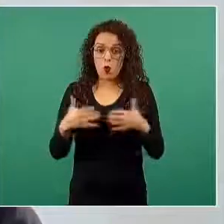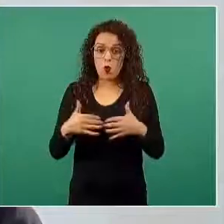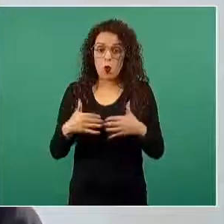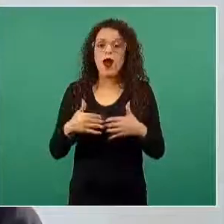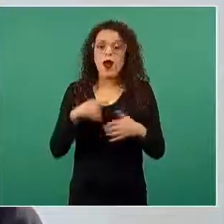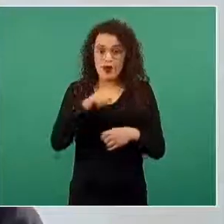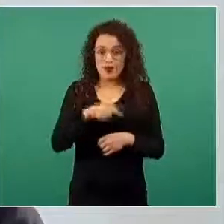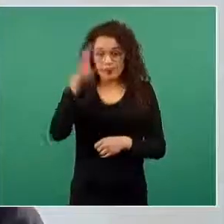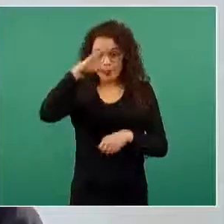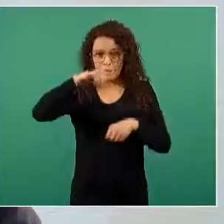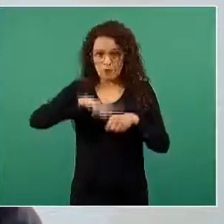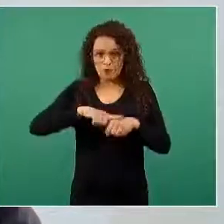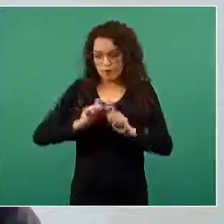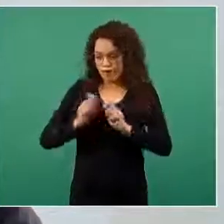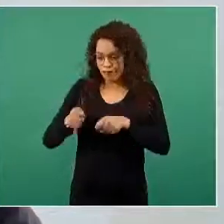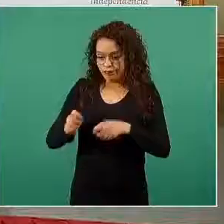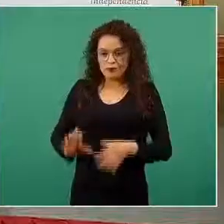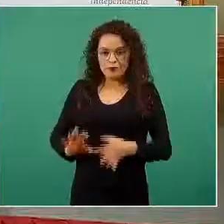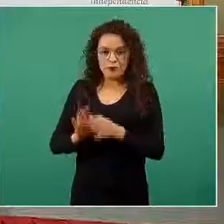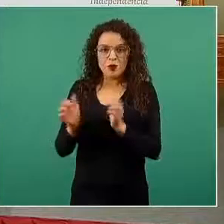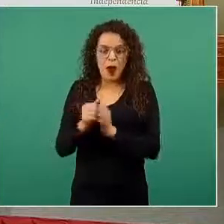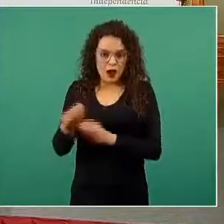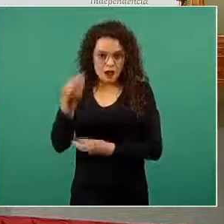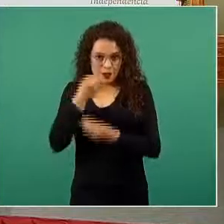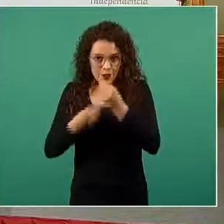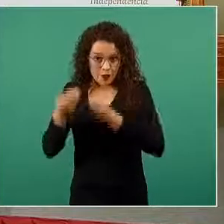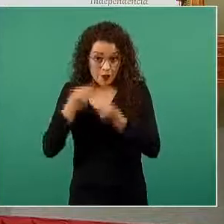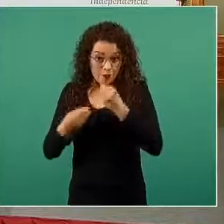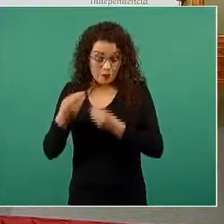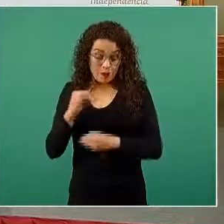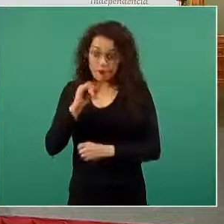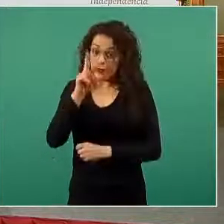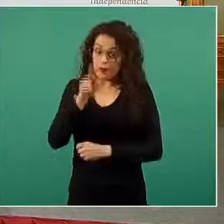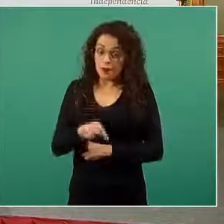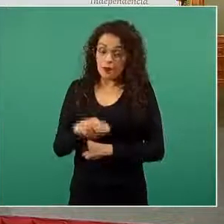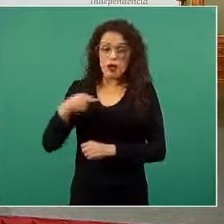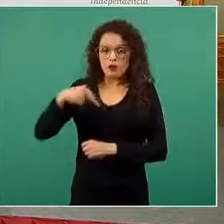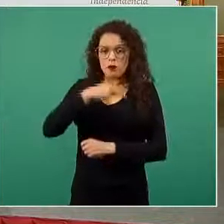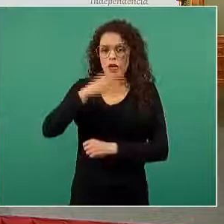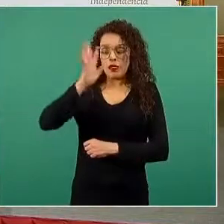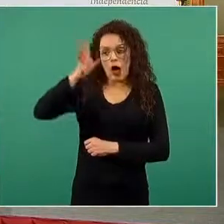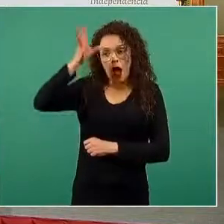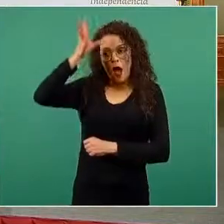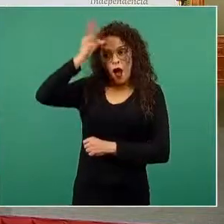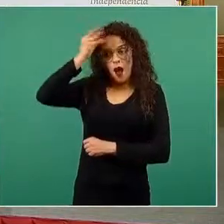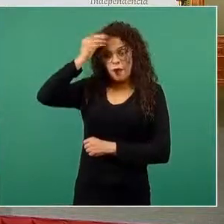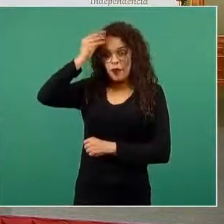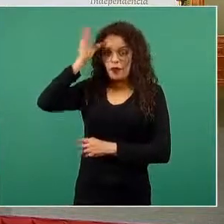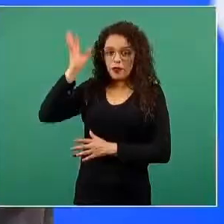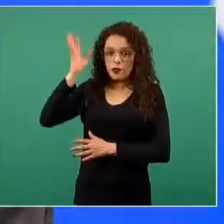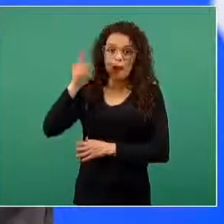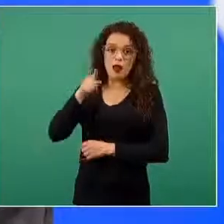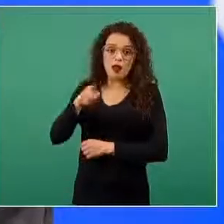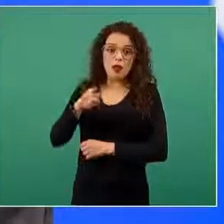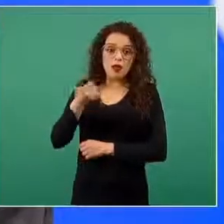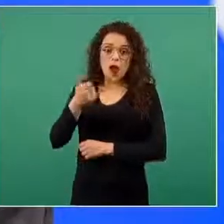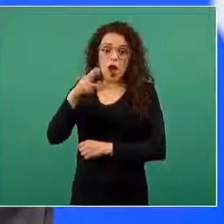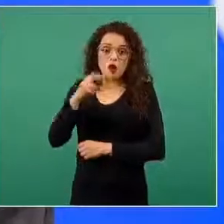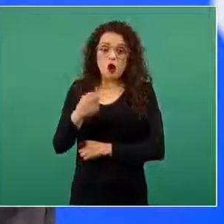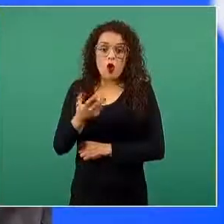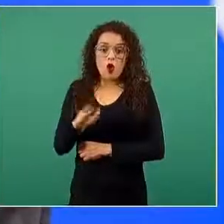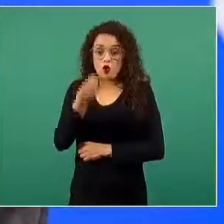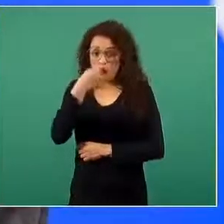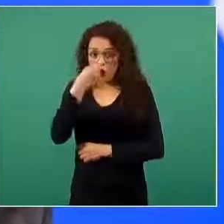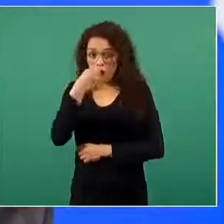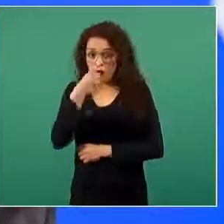Entonces, algo que también, insisto, hemos aprendido, el chiste no es dejar de consumir un